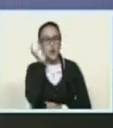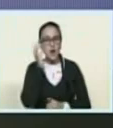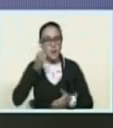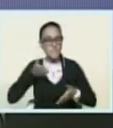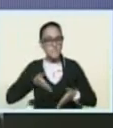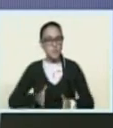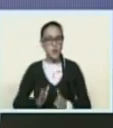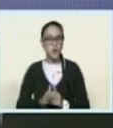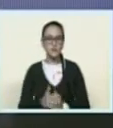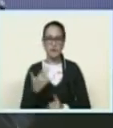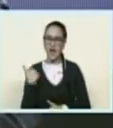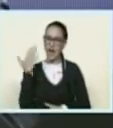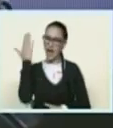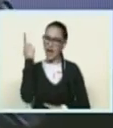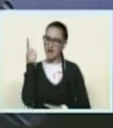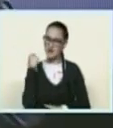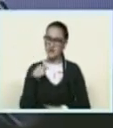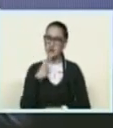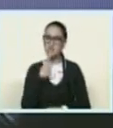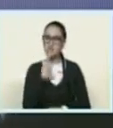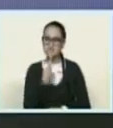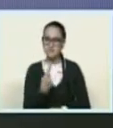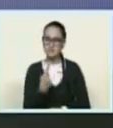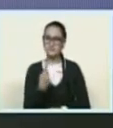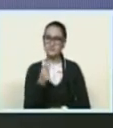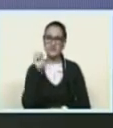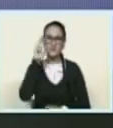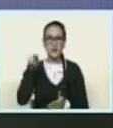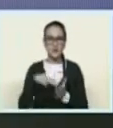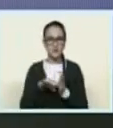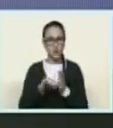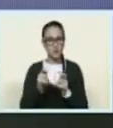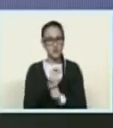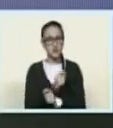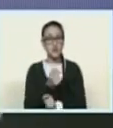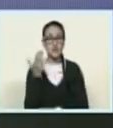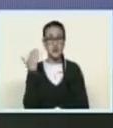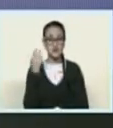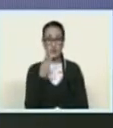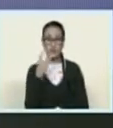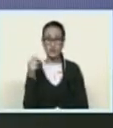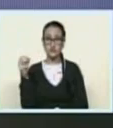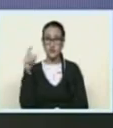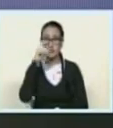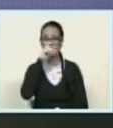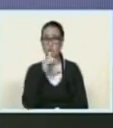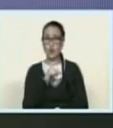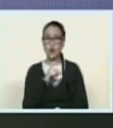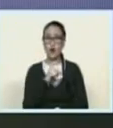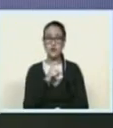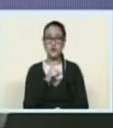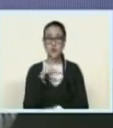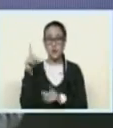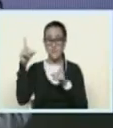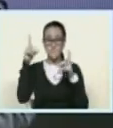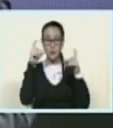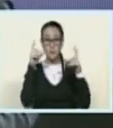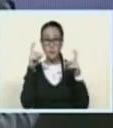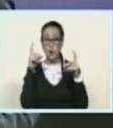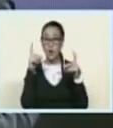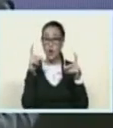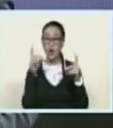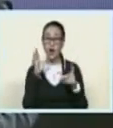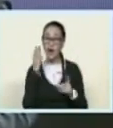decía yo ayer en la Asamblea Nacional Constituyente, y lo repito hoy, si hace 200 años la cámara fotográfica